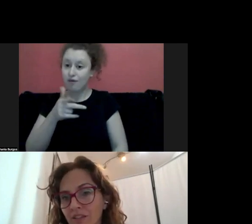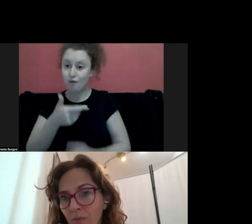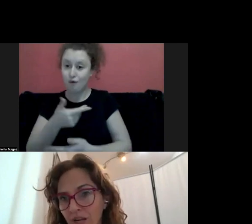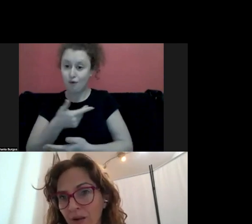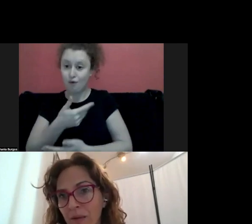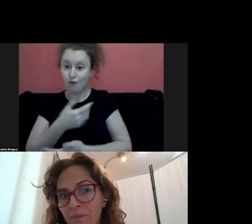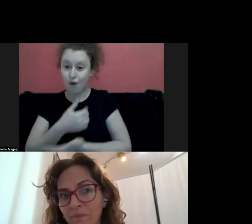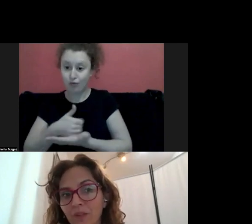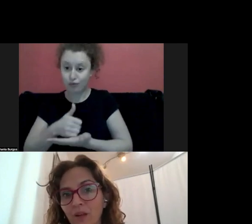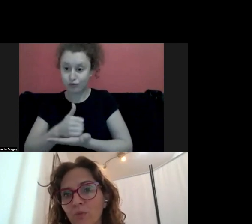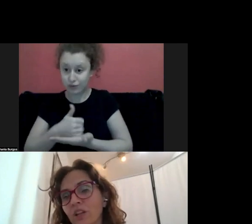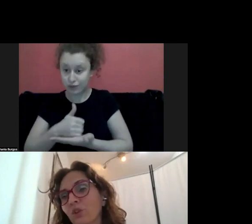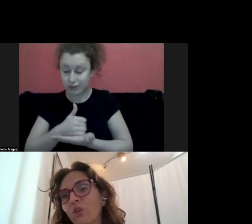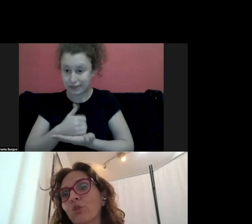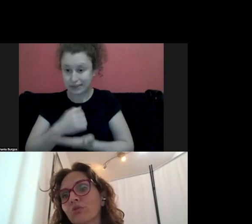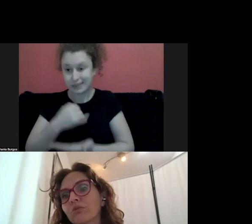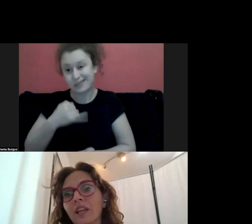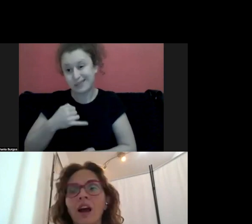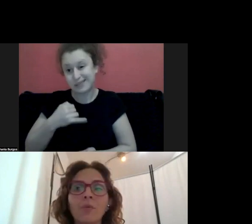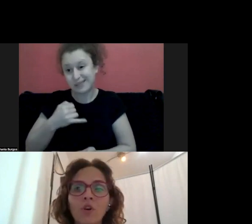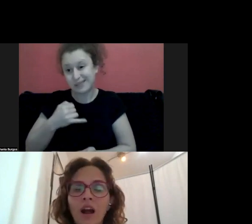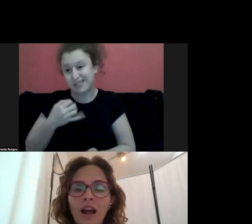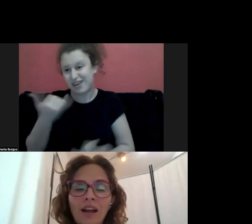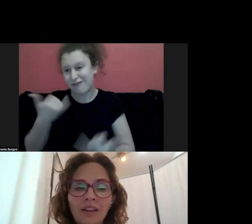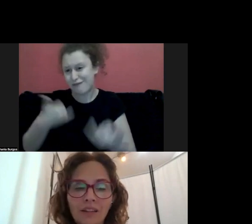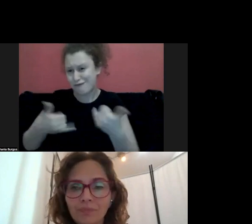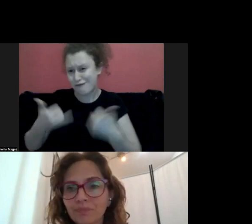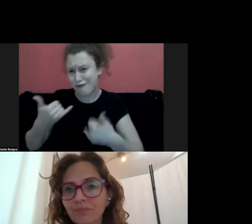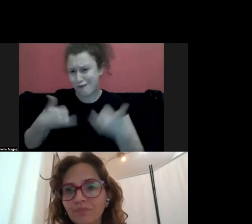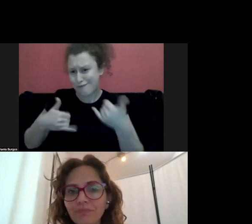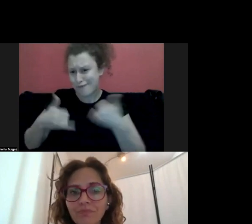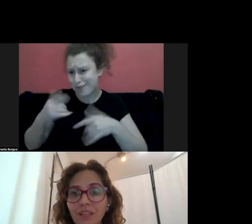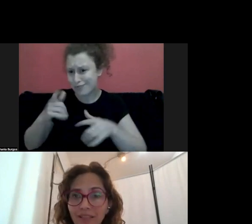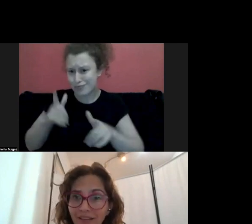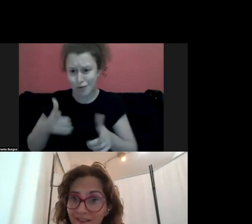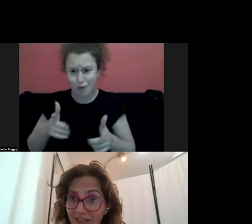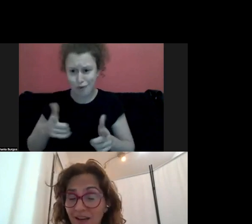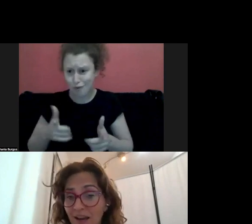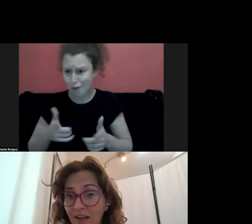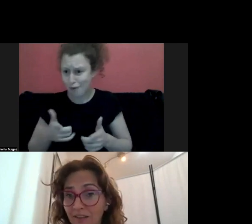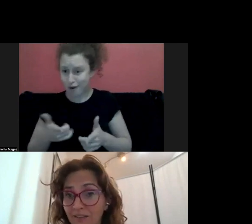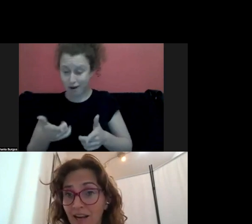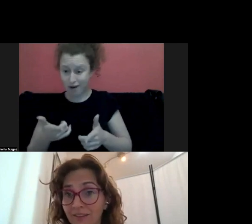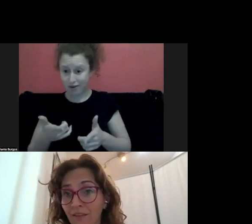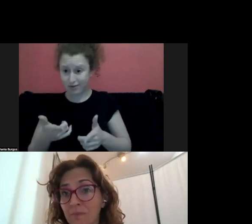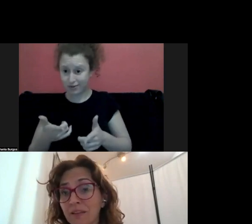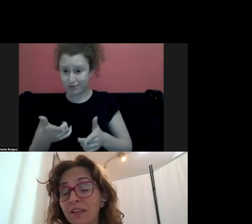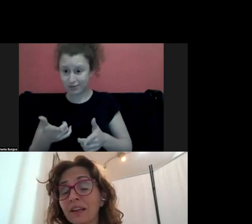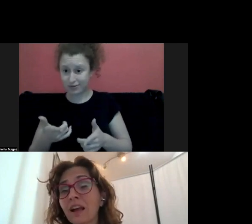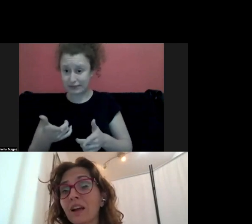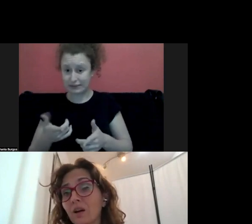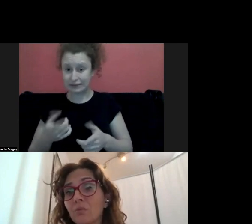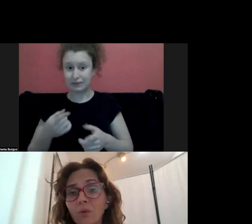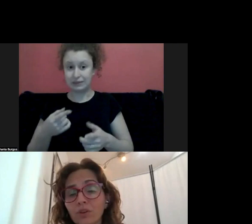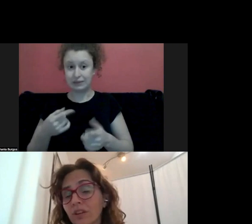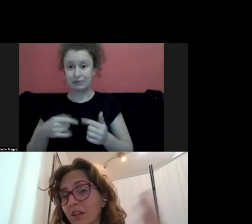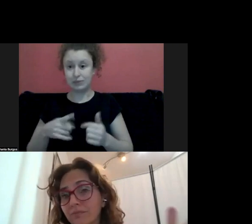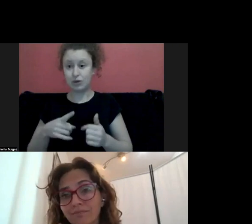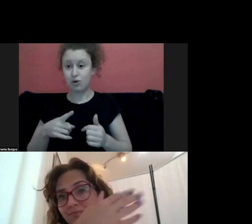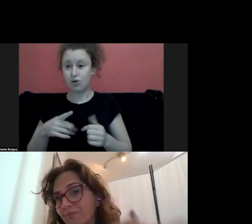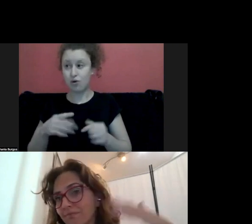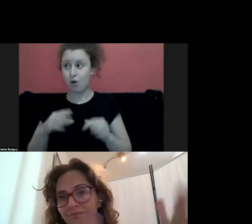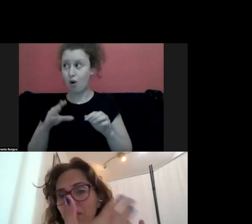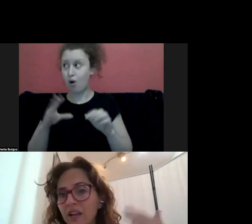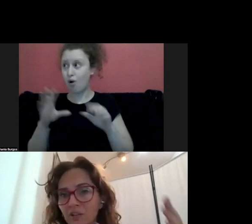social desfavorable, porque todo te aboca a que dejes de dar la lactancia materna